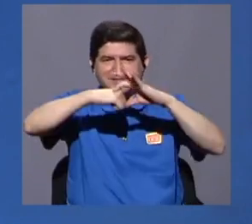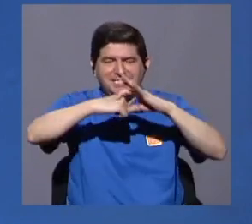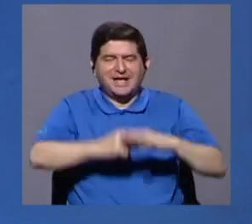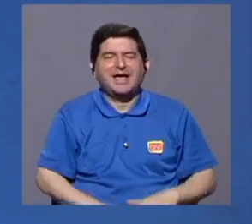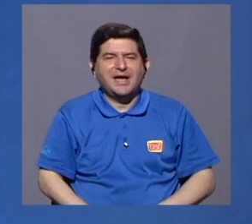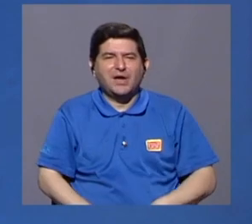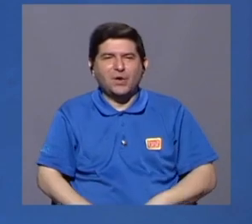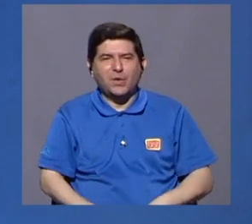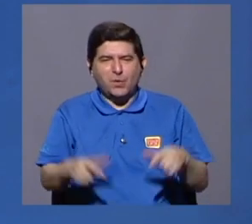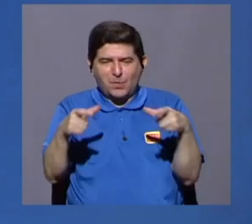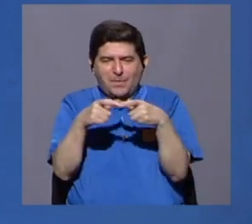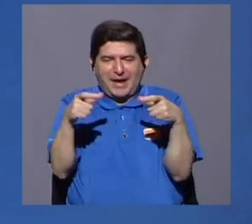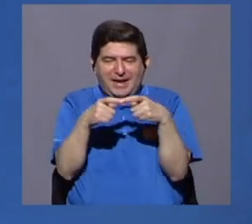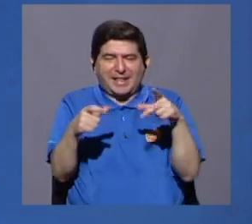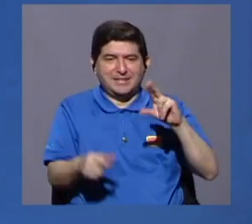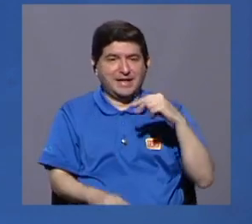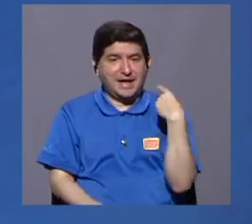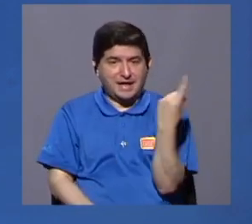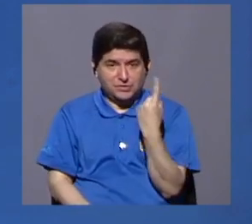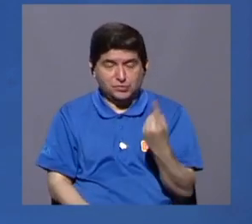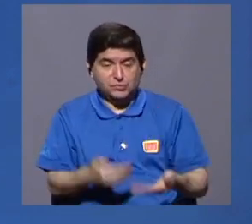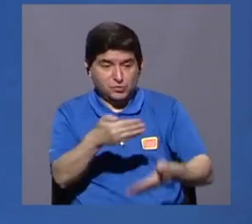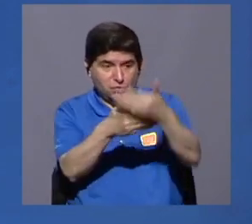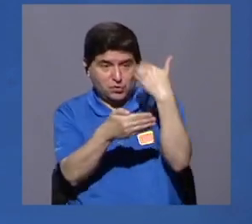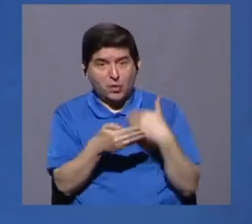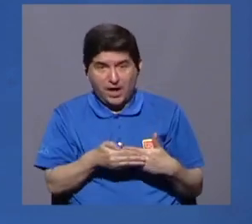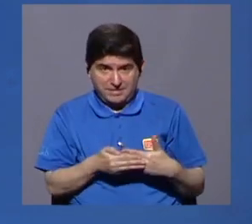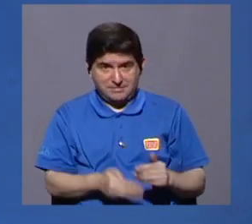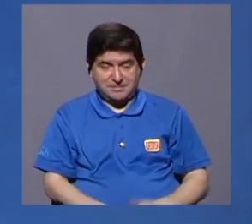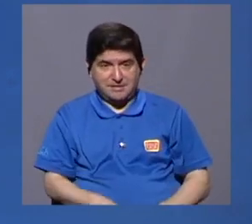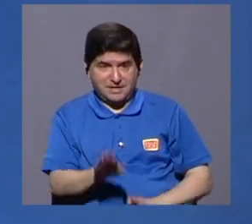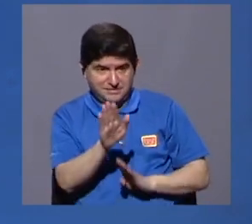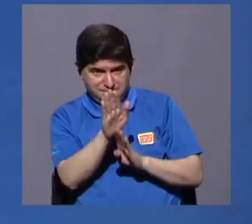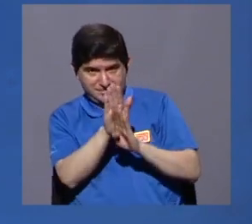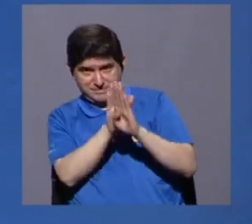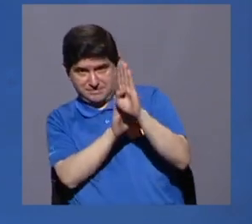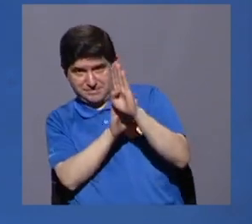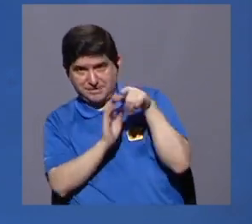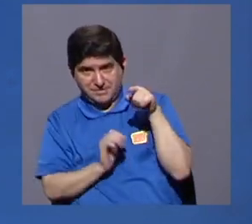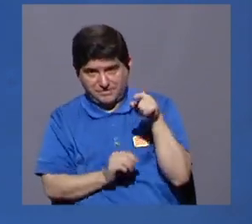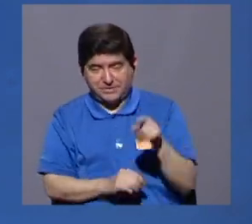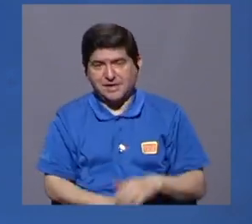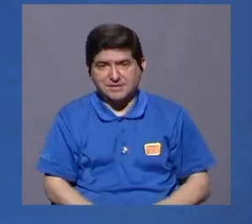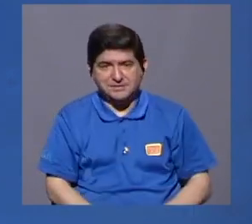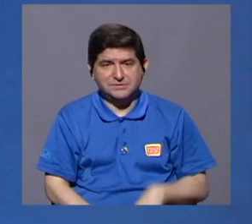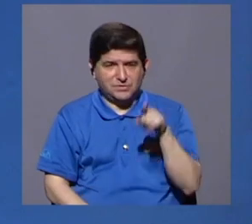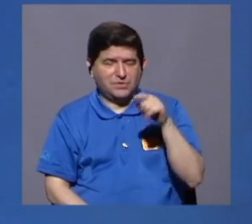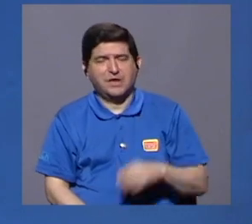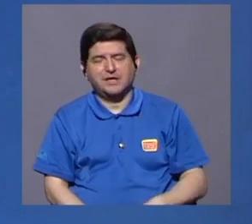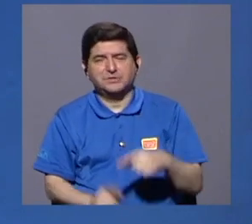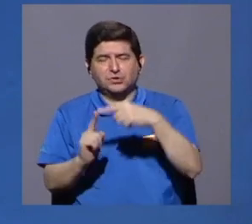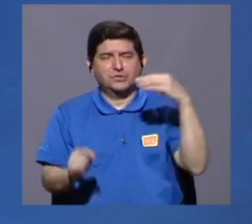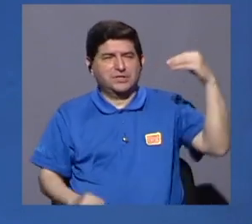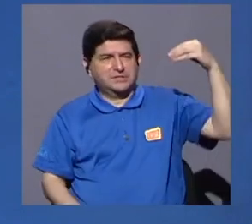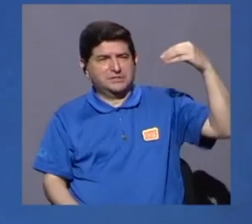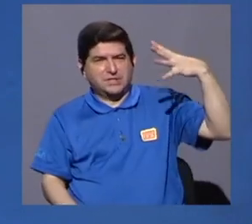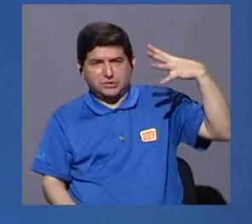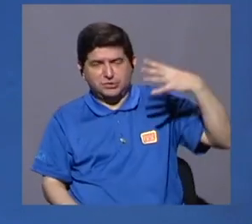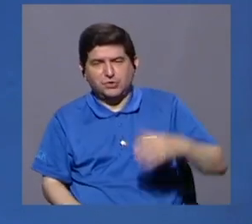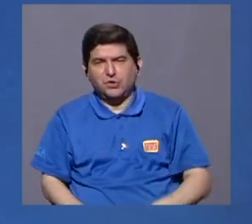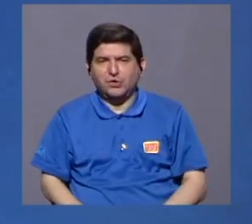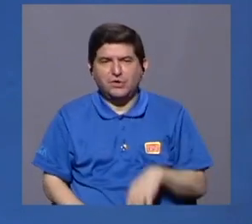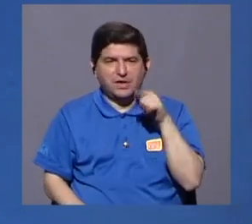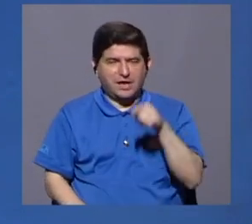solamente ellas sino lo que viene antes cómo se desarrolló esa inyección de masa como esas